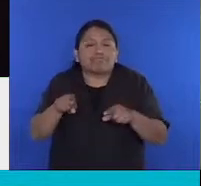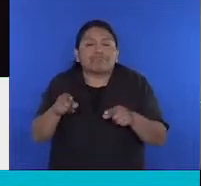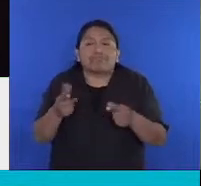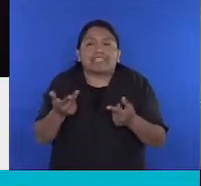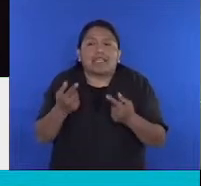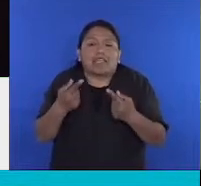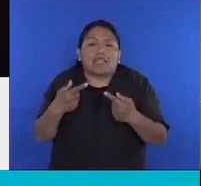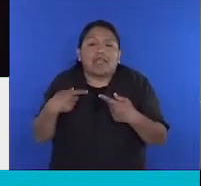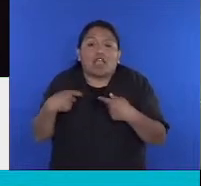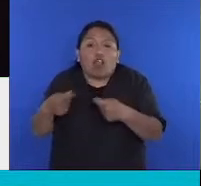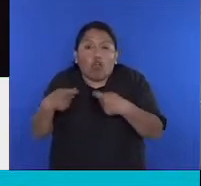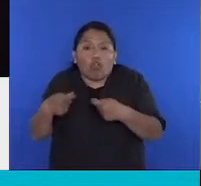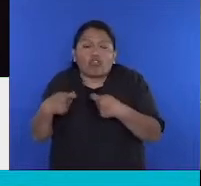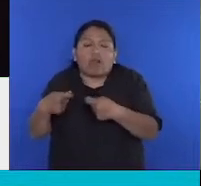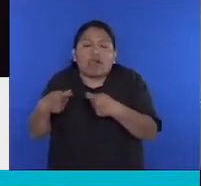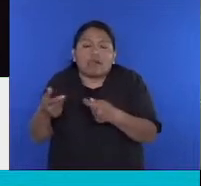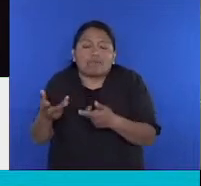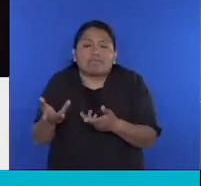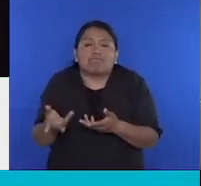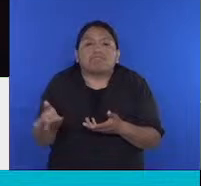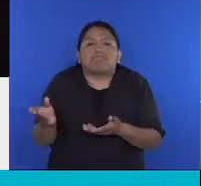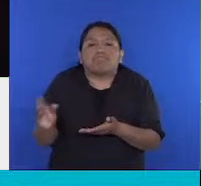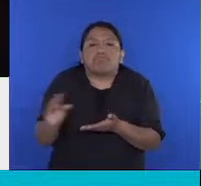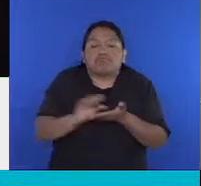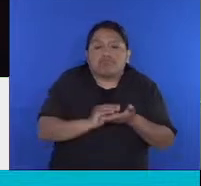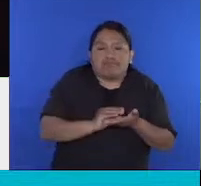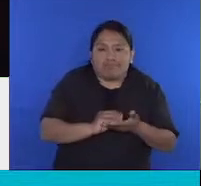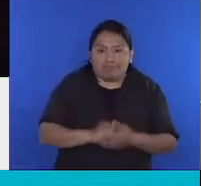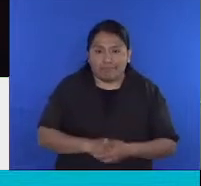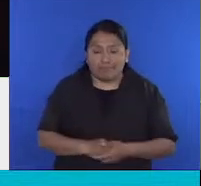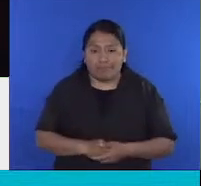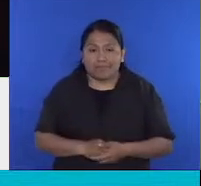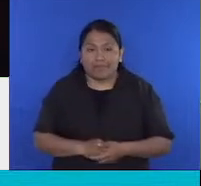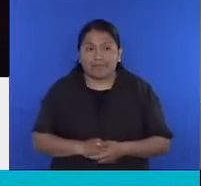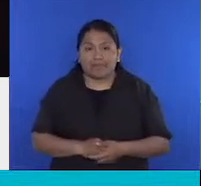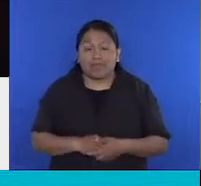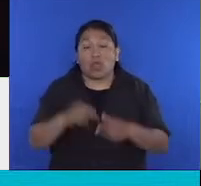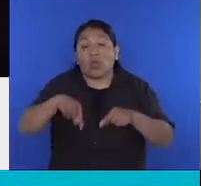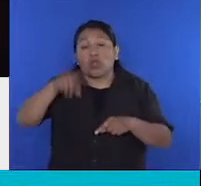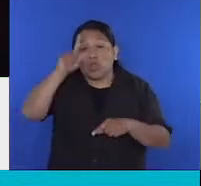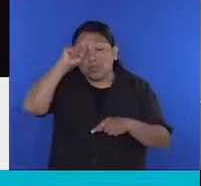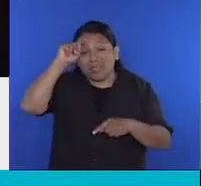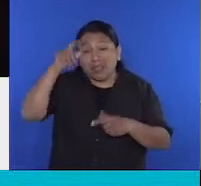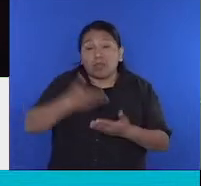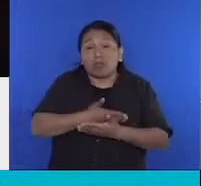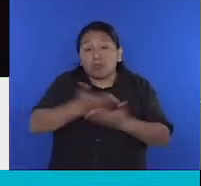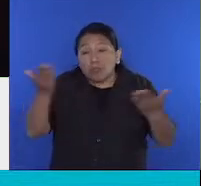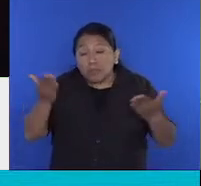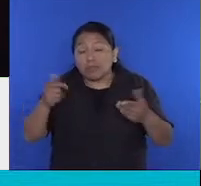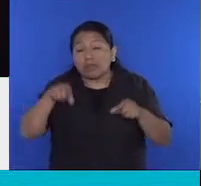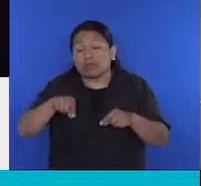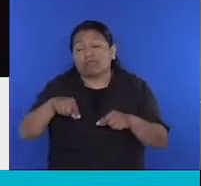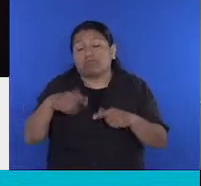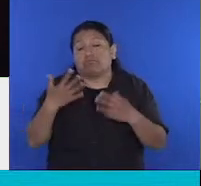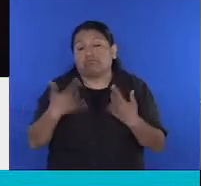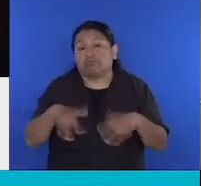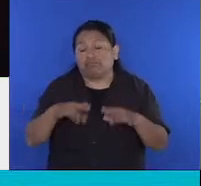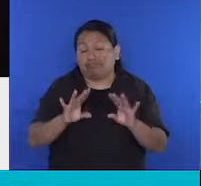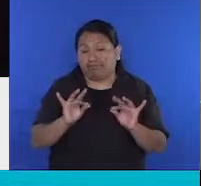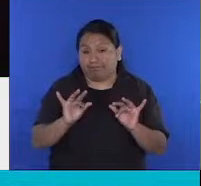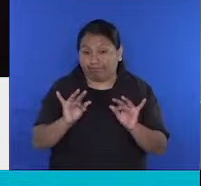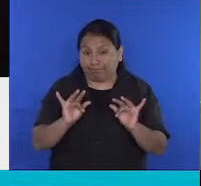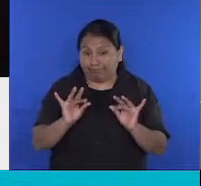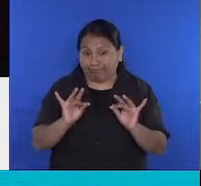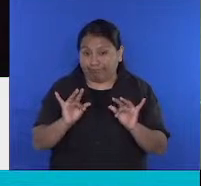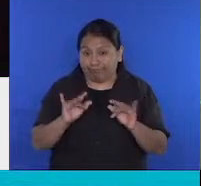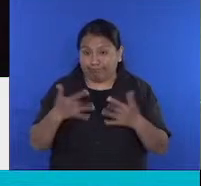que hoy los hospitales públicos especialmente tienen una gran dificultad para hacer el